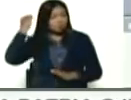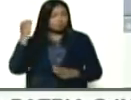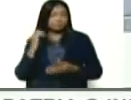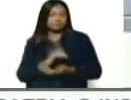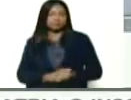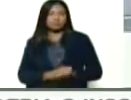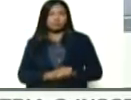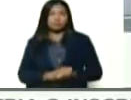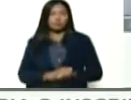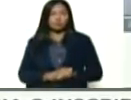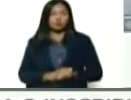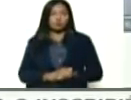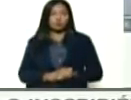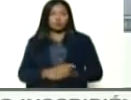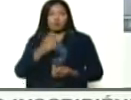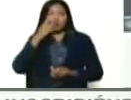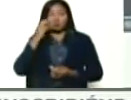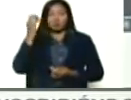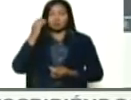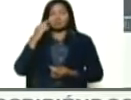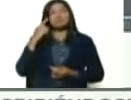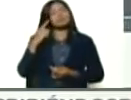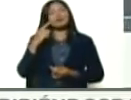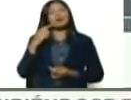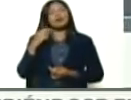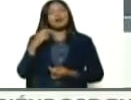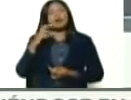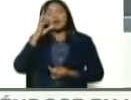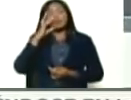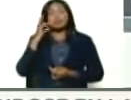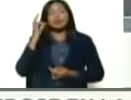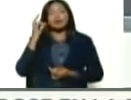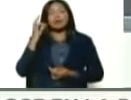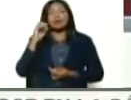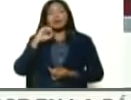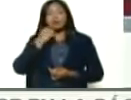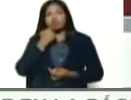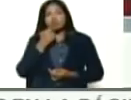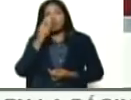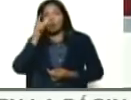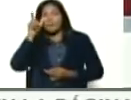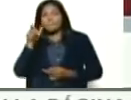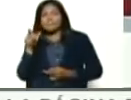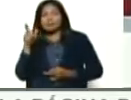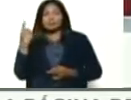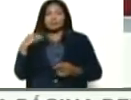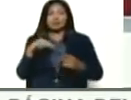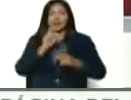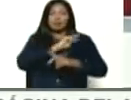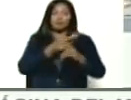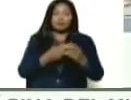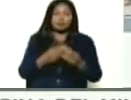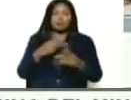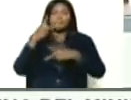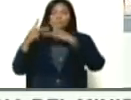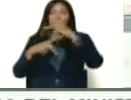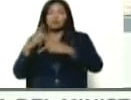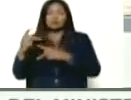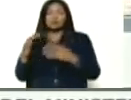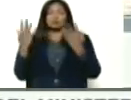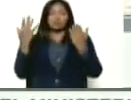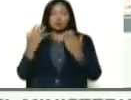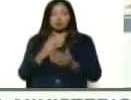coronel de rusia tras mariscal de francia- esa generación tendrá el poder político en sus manos